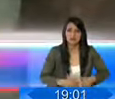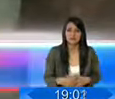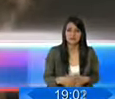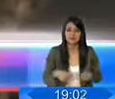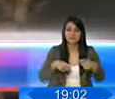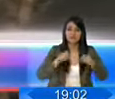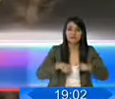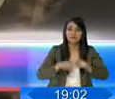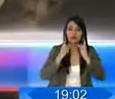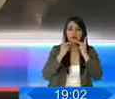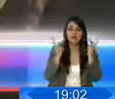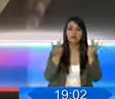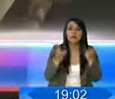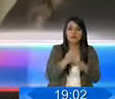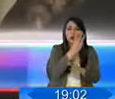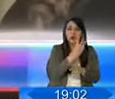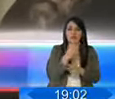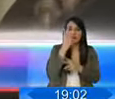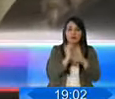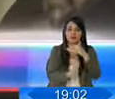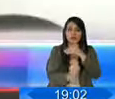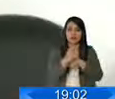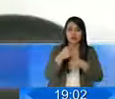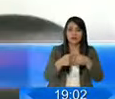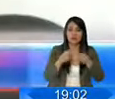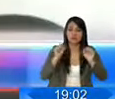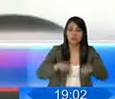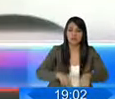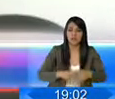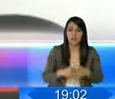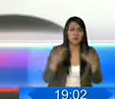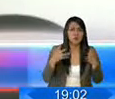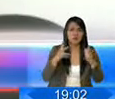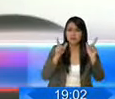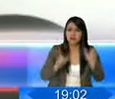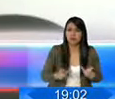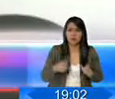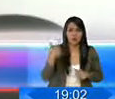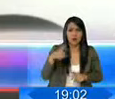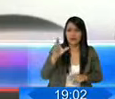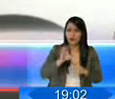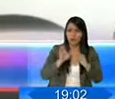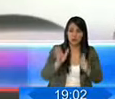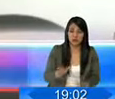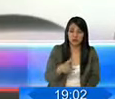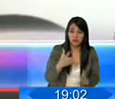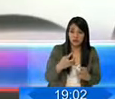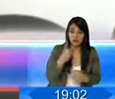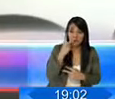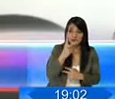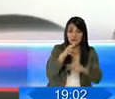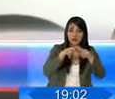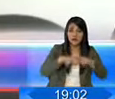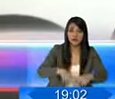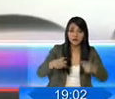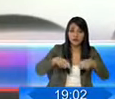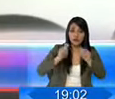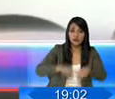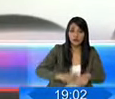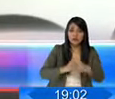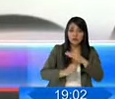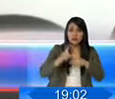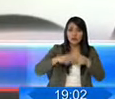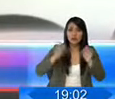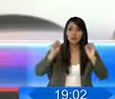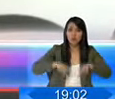también está publicado en la página web del Metro de Quito. O sea, cualquier persona, cualquier ecuatoriano que quiera revisar el contrato del Metro